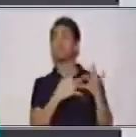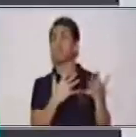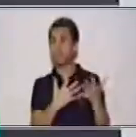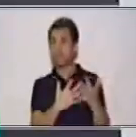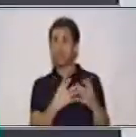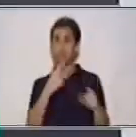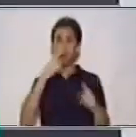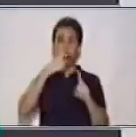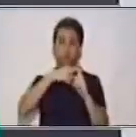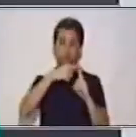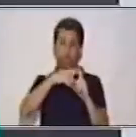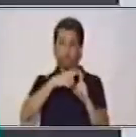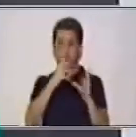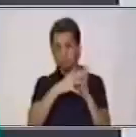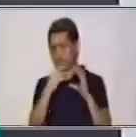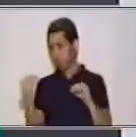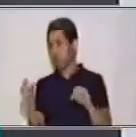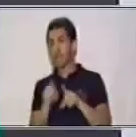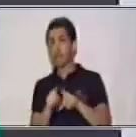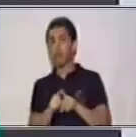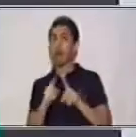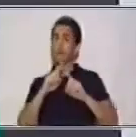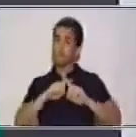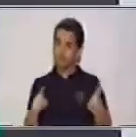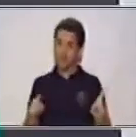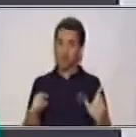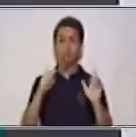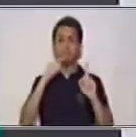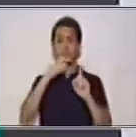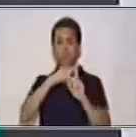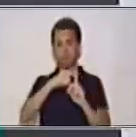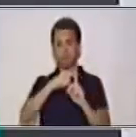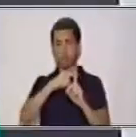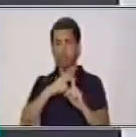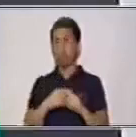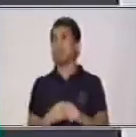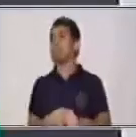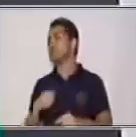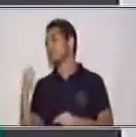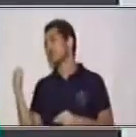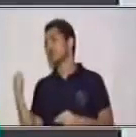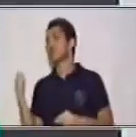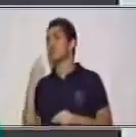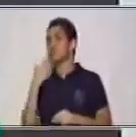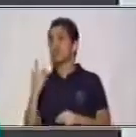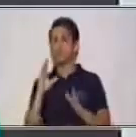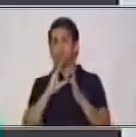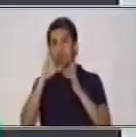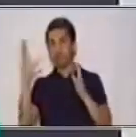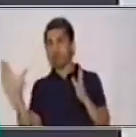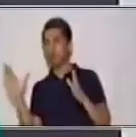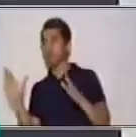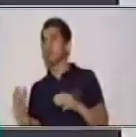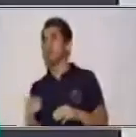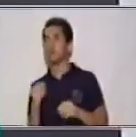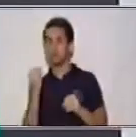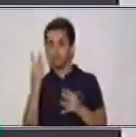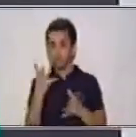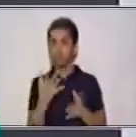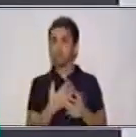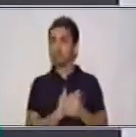valor positivo. Es el mismo número pero con signo positivo. Y esto que tenemos acá expresado